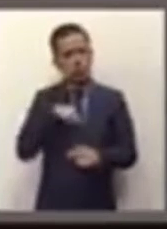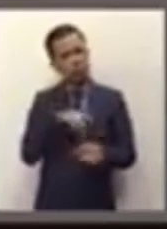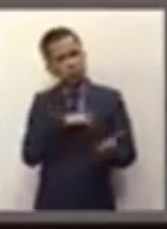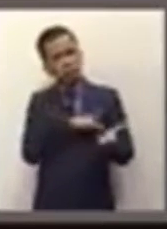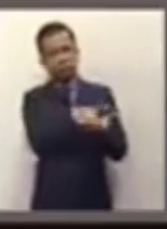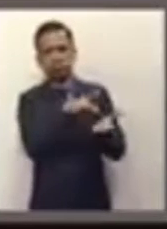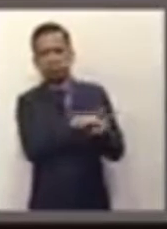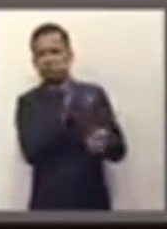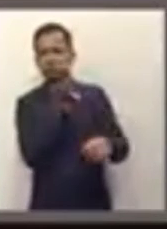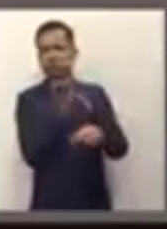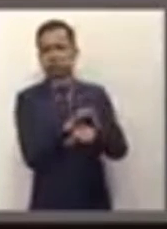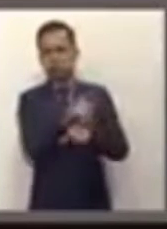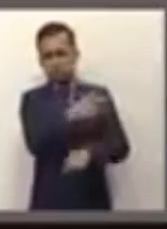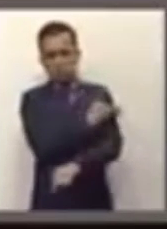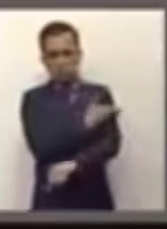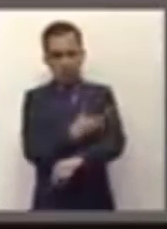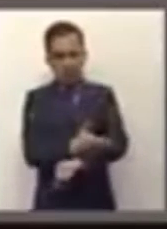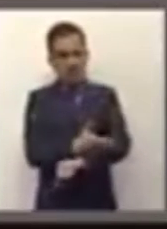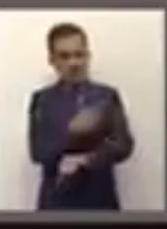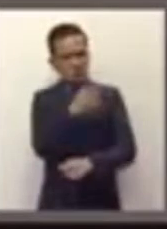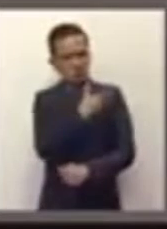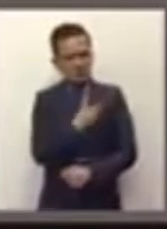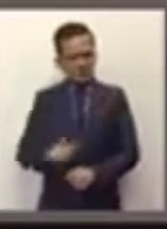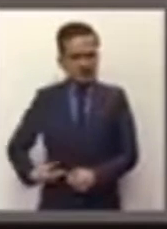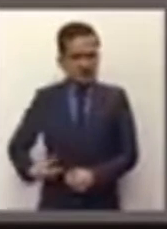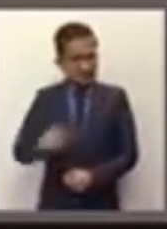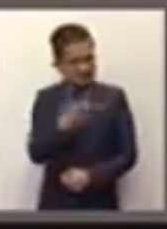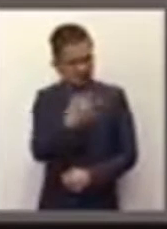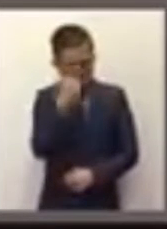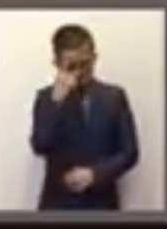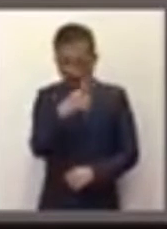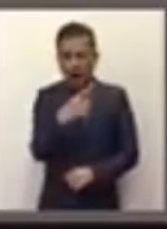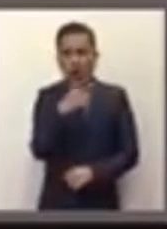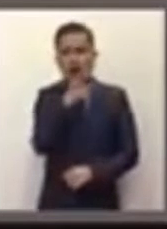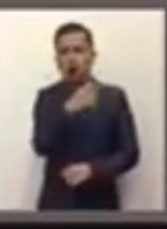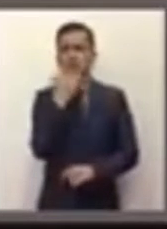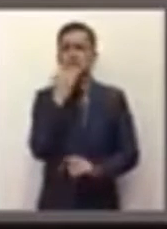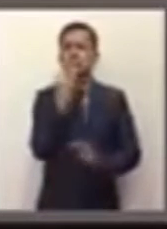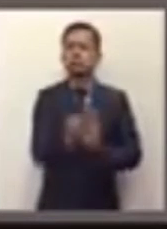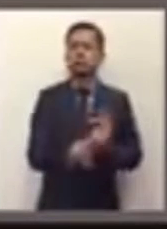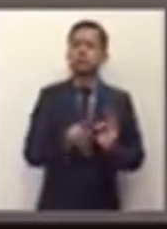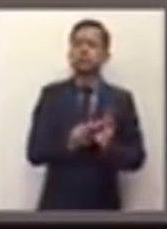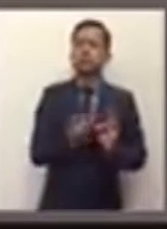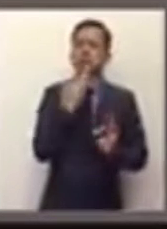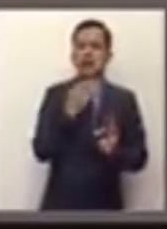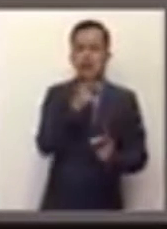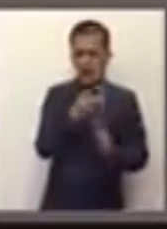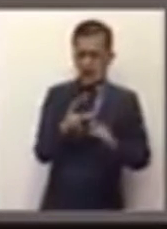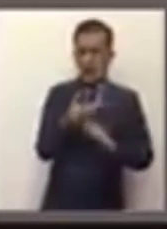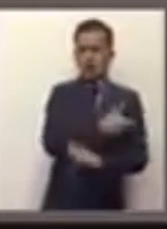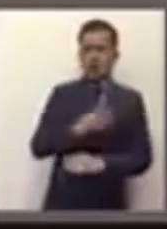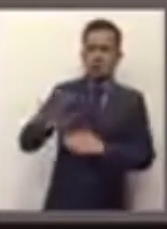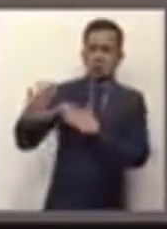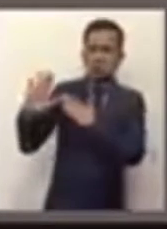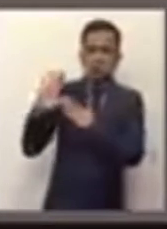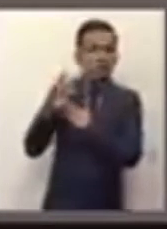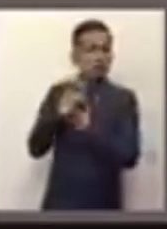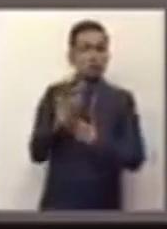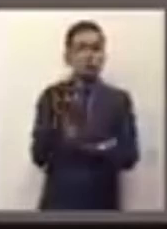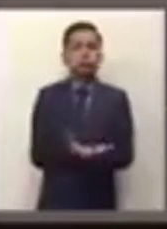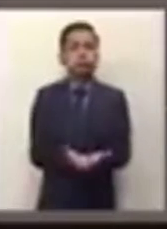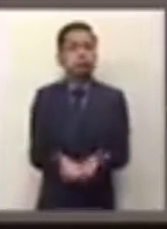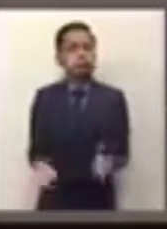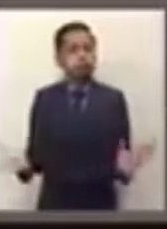a nuestro compañero presidente electo para cumplir los compromisos de campaña que fueron públicos.